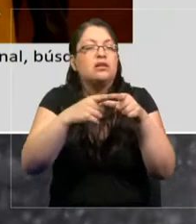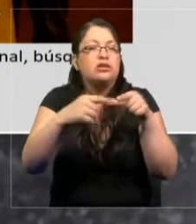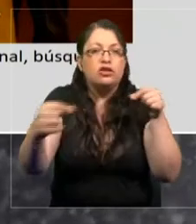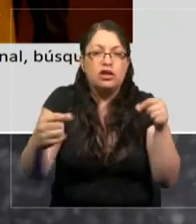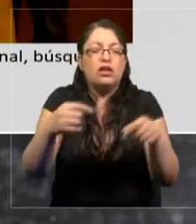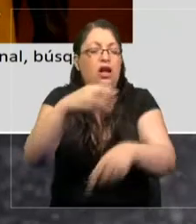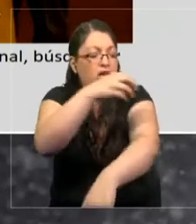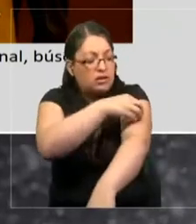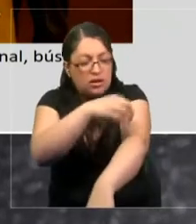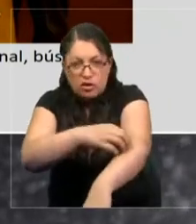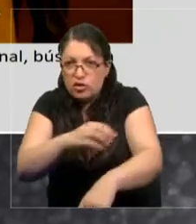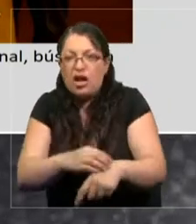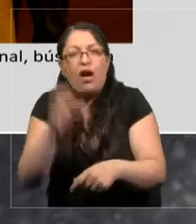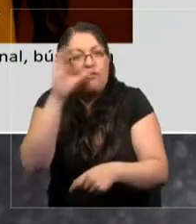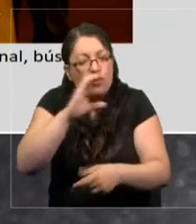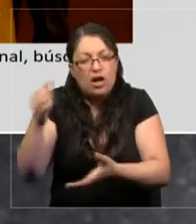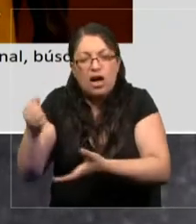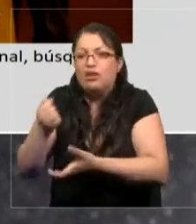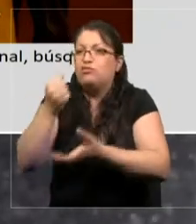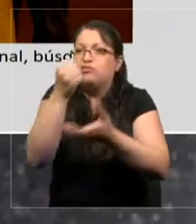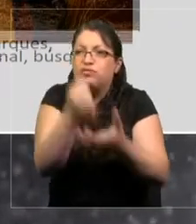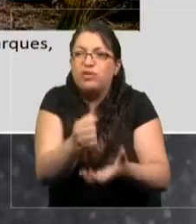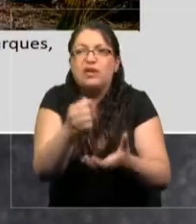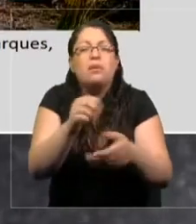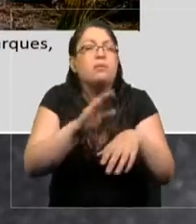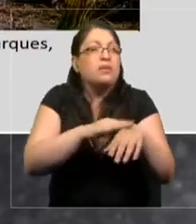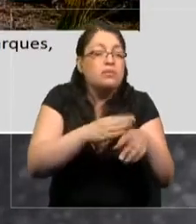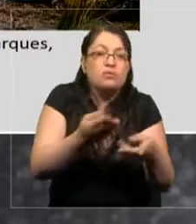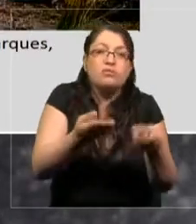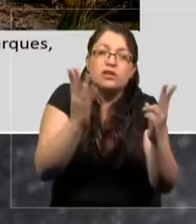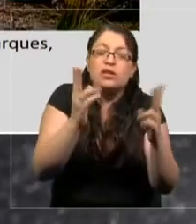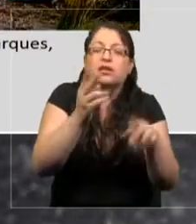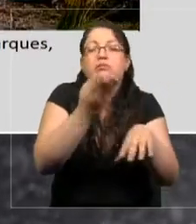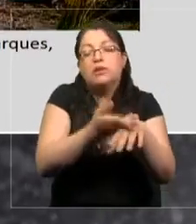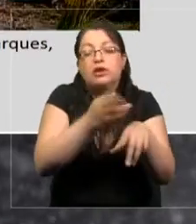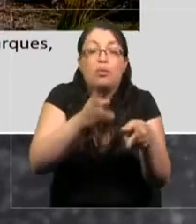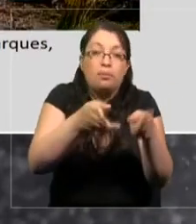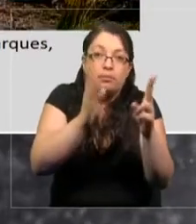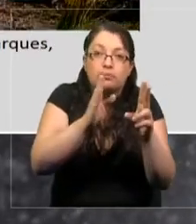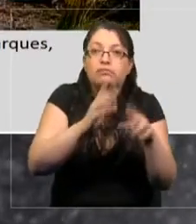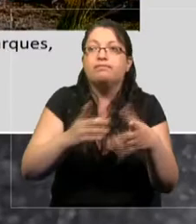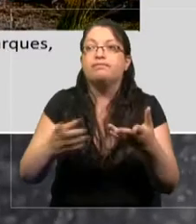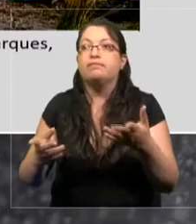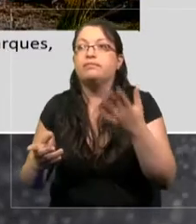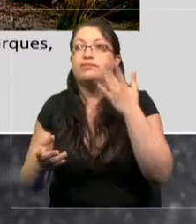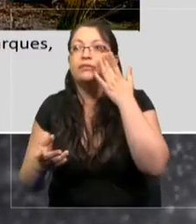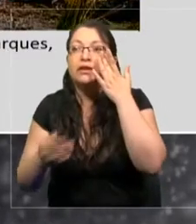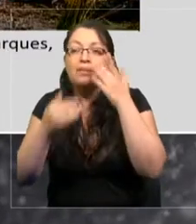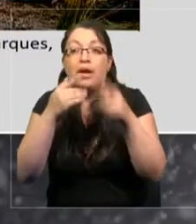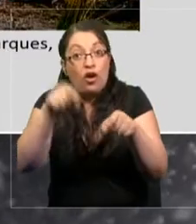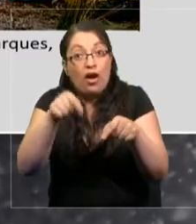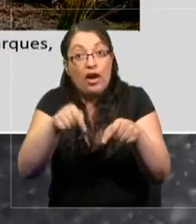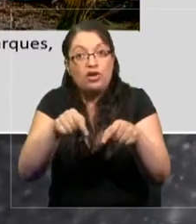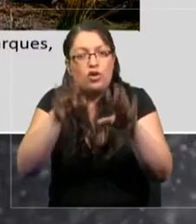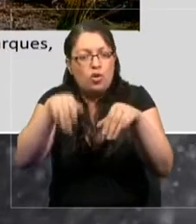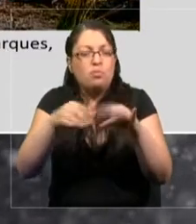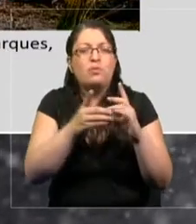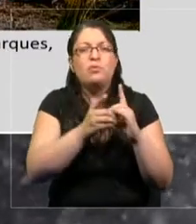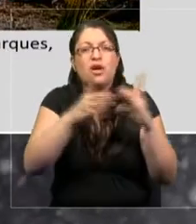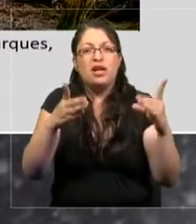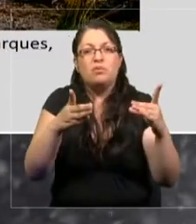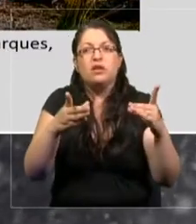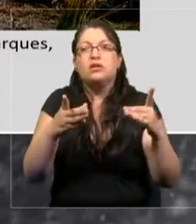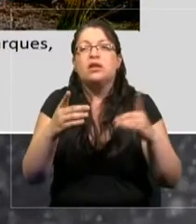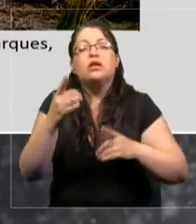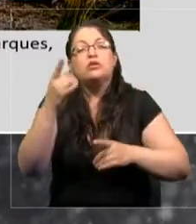regional en búsqueda de fondos compartidos obteniendo permisos etcétera pero esto tal como ocurre con la democracia se